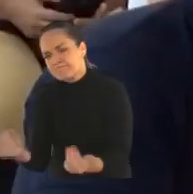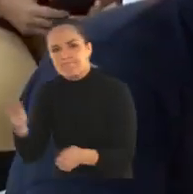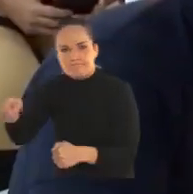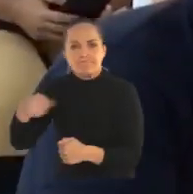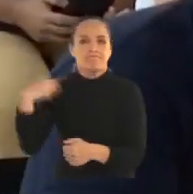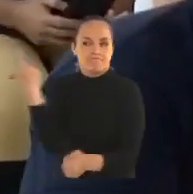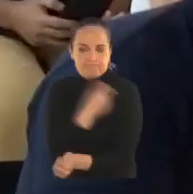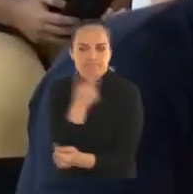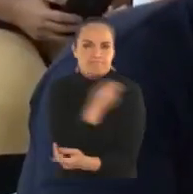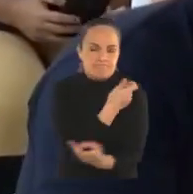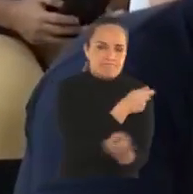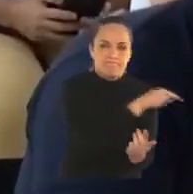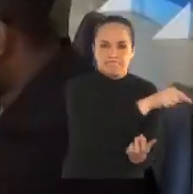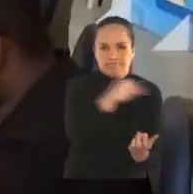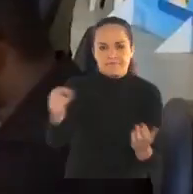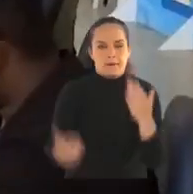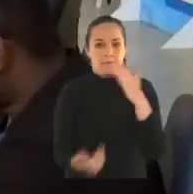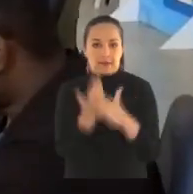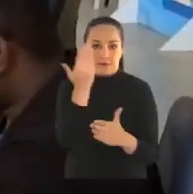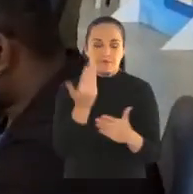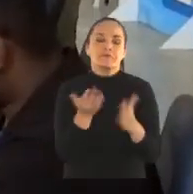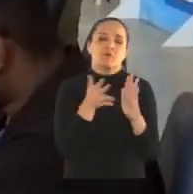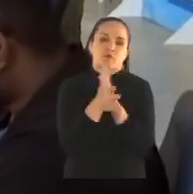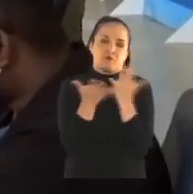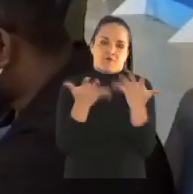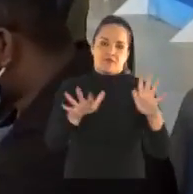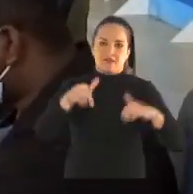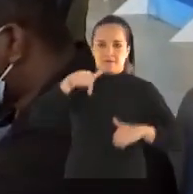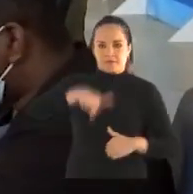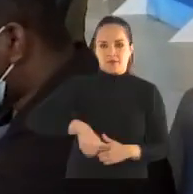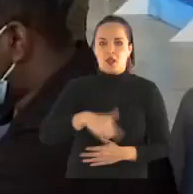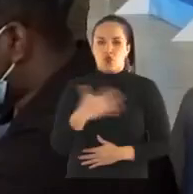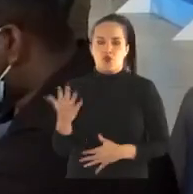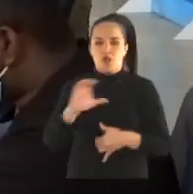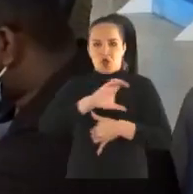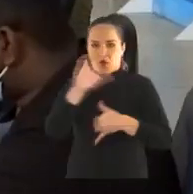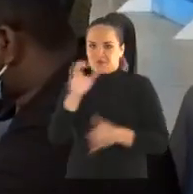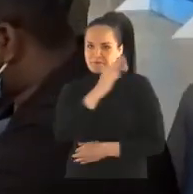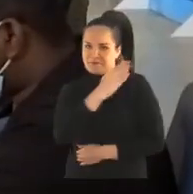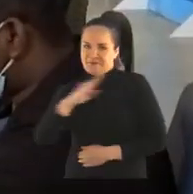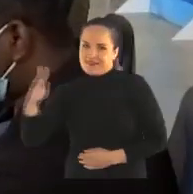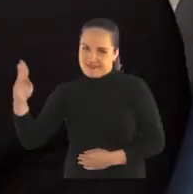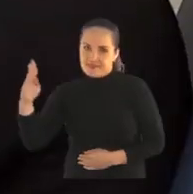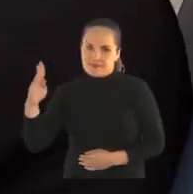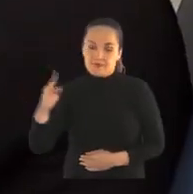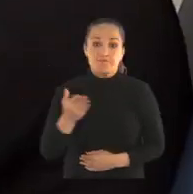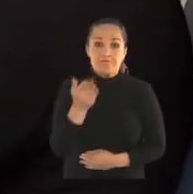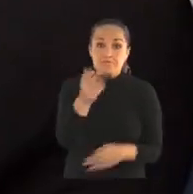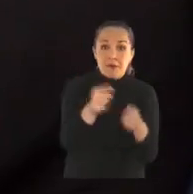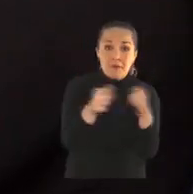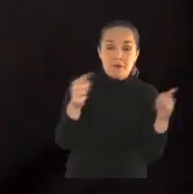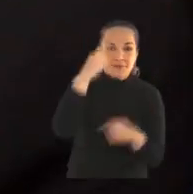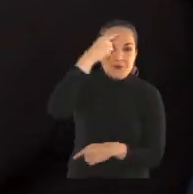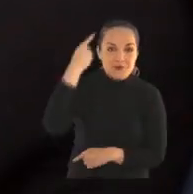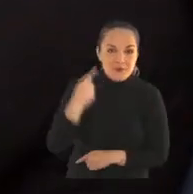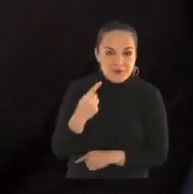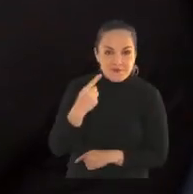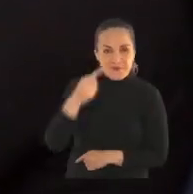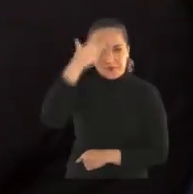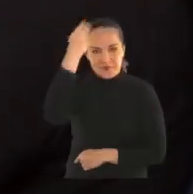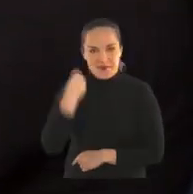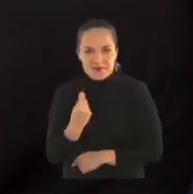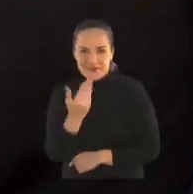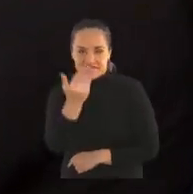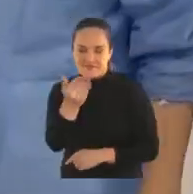que inicien sus esquemas correspondientes es por el momento la información desde aquí desde la capital del atlántico pero continúen rossi paula ustedes con más